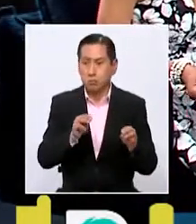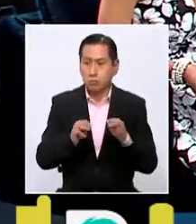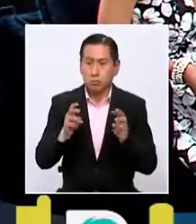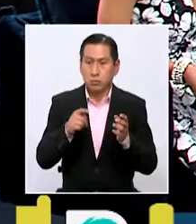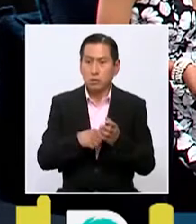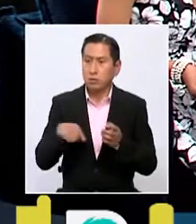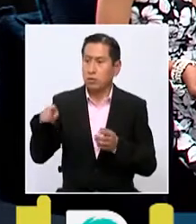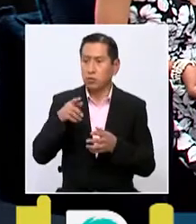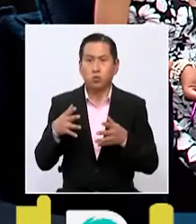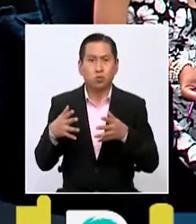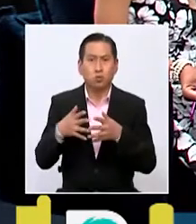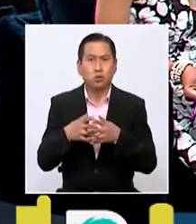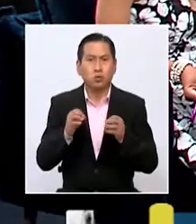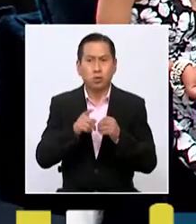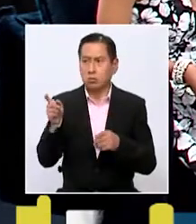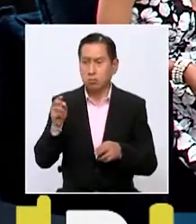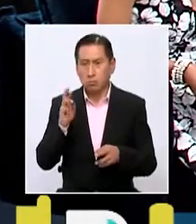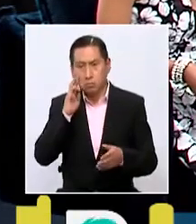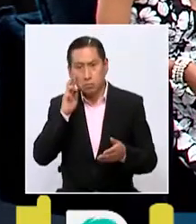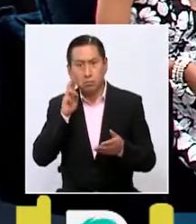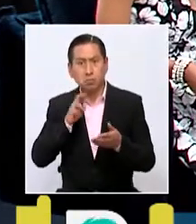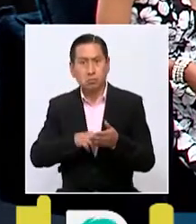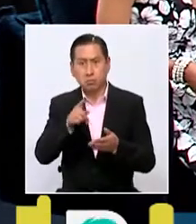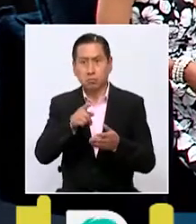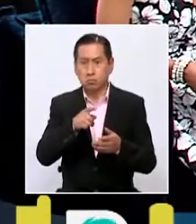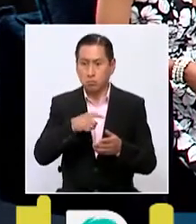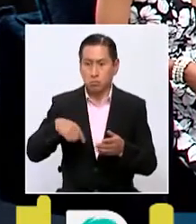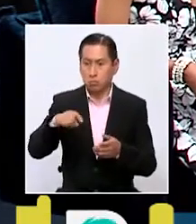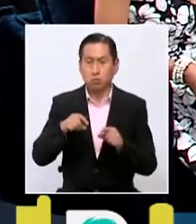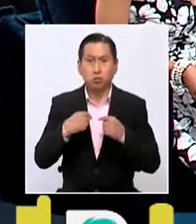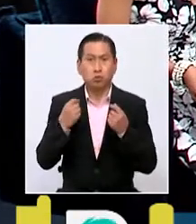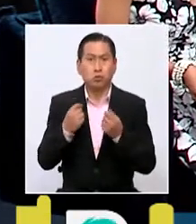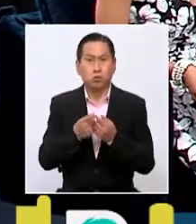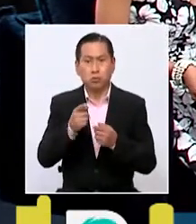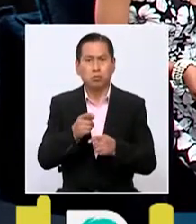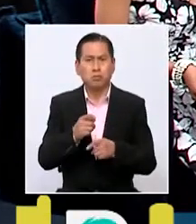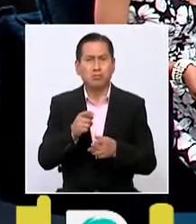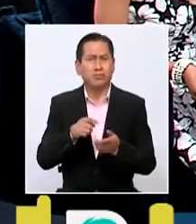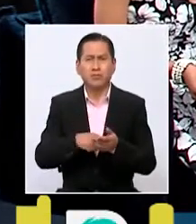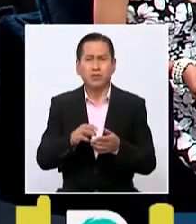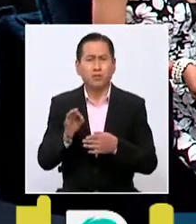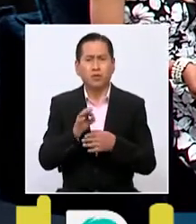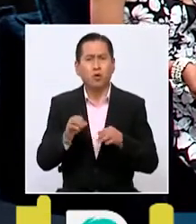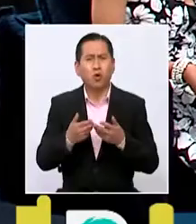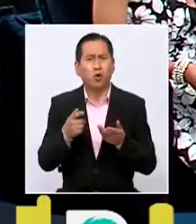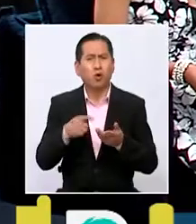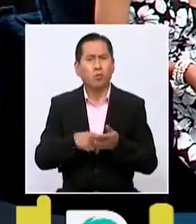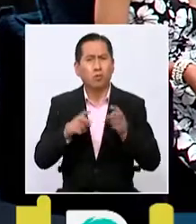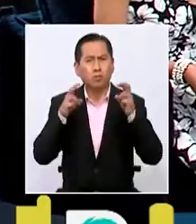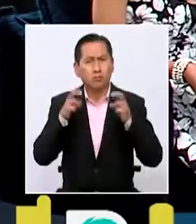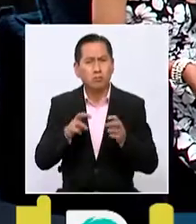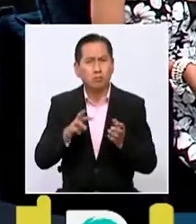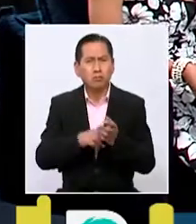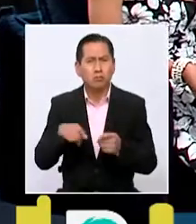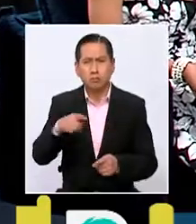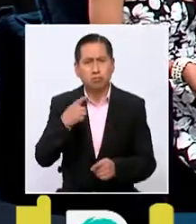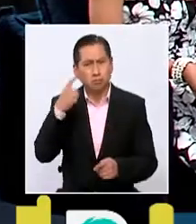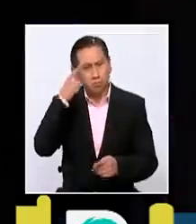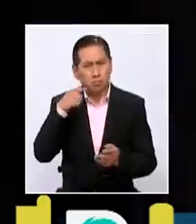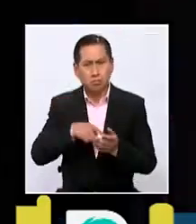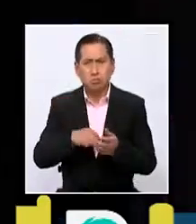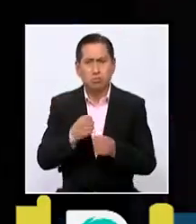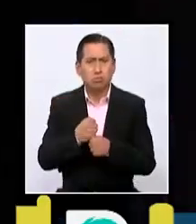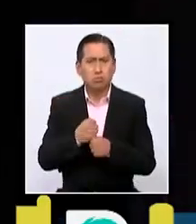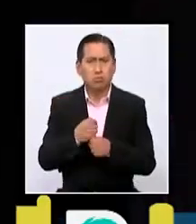círculo norteamericano, has sido reconocido dentro de este mismo círculo. ¿Cómo funciona también este análisis a la hora de pensar en producciones